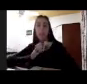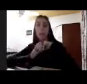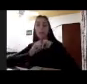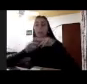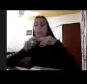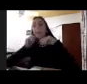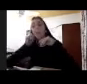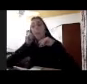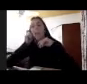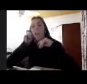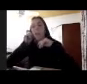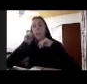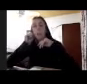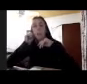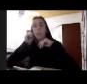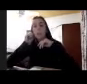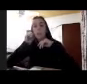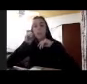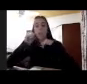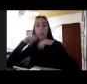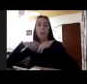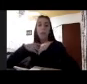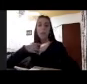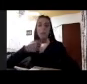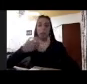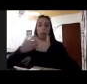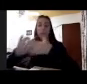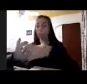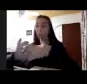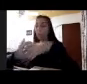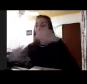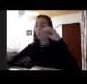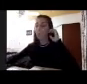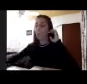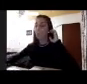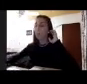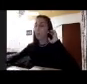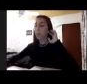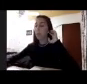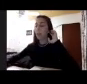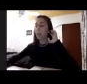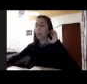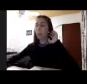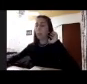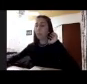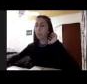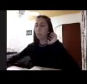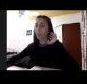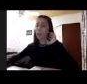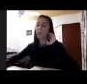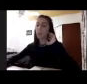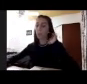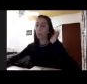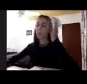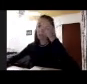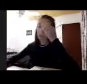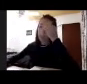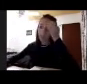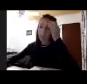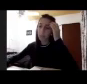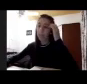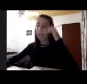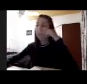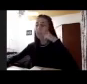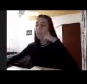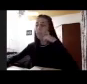espacio público, y a qué me conlleva a una ciudad. Eh, Acá como puse que la